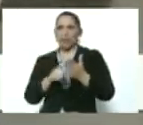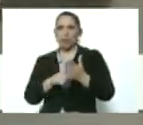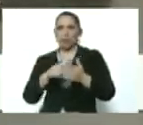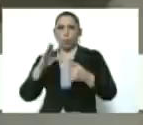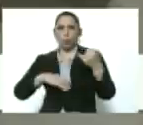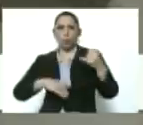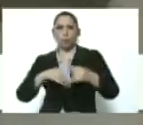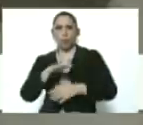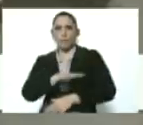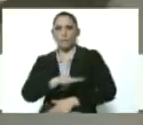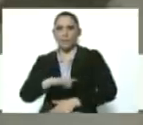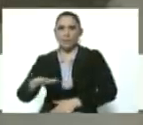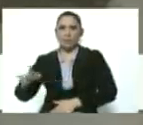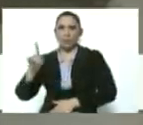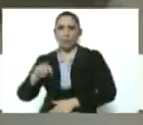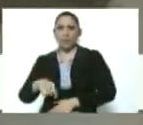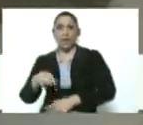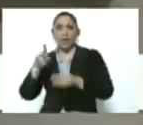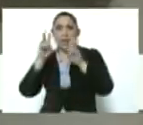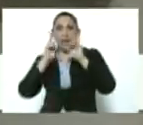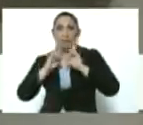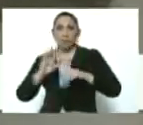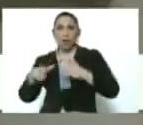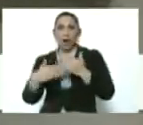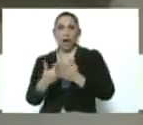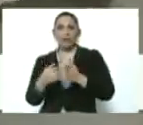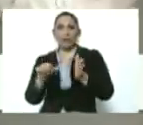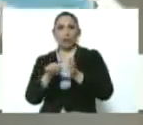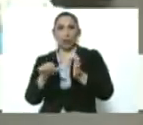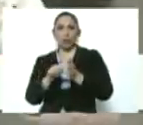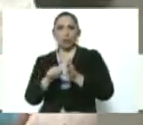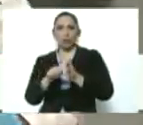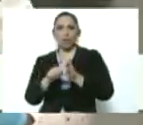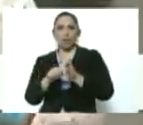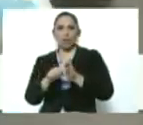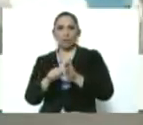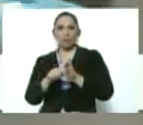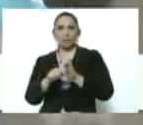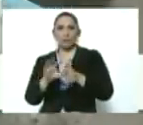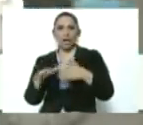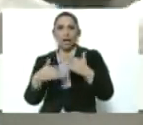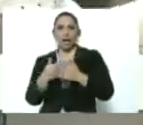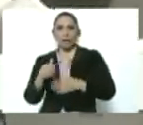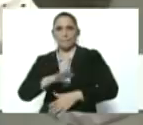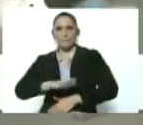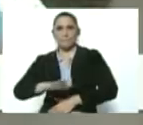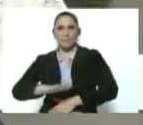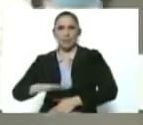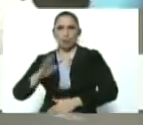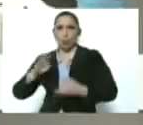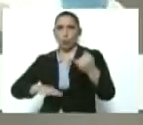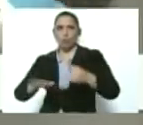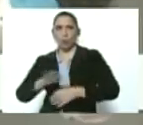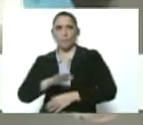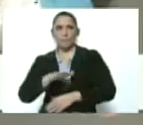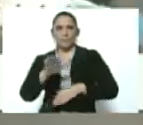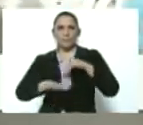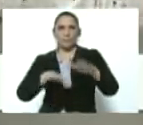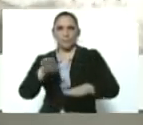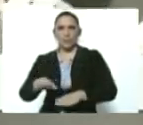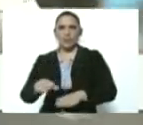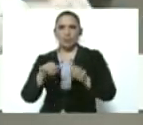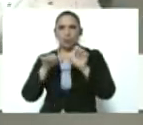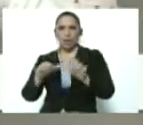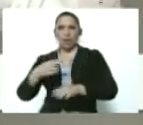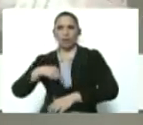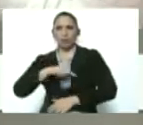vamos desde los lugares más limpios hasta donde alcanza la mano hasta el piso lo último es el piso y ya queda nuestro